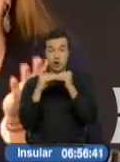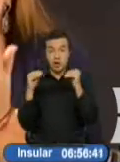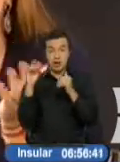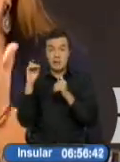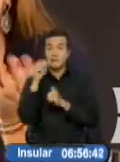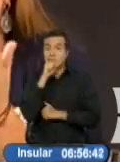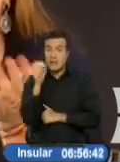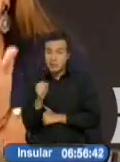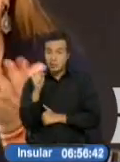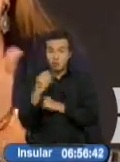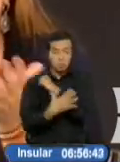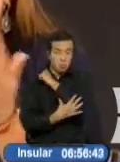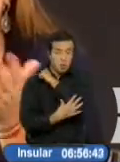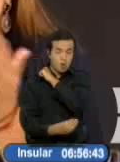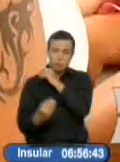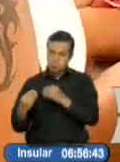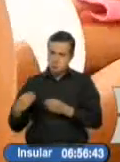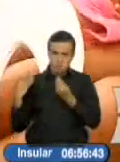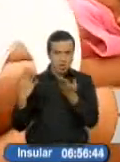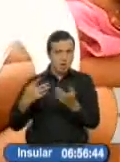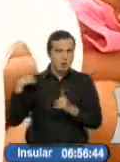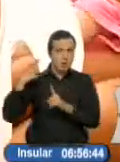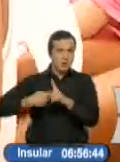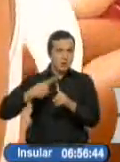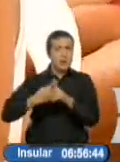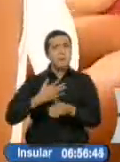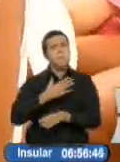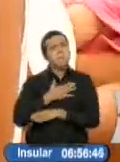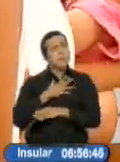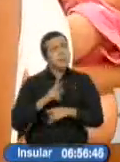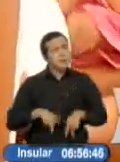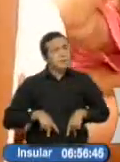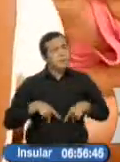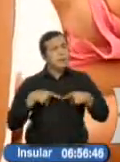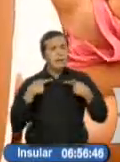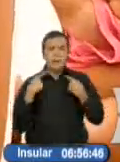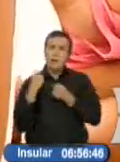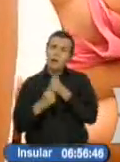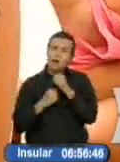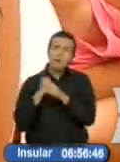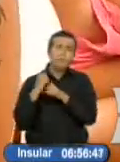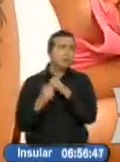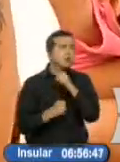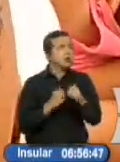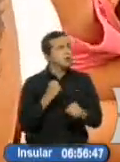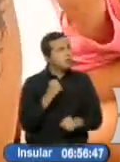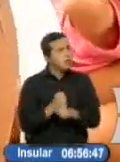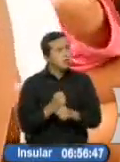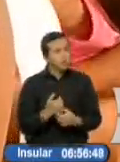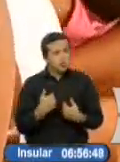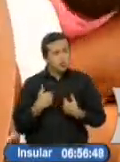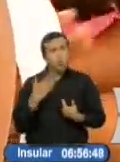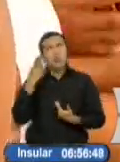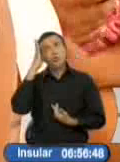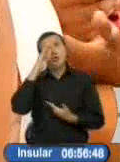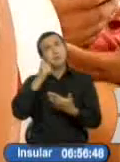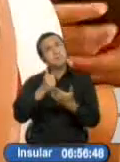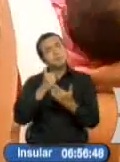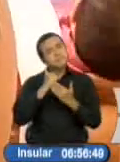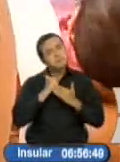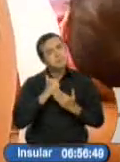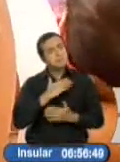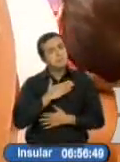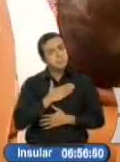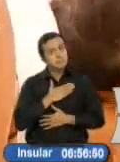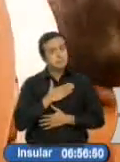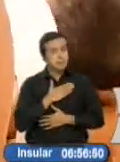de indefensión, mensualmente. Para pasar mi vida, los años que voy a estar, que Dios me ayude.